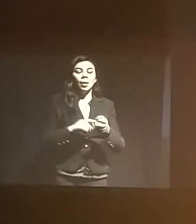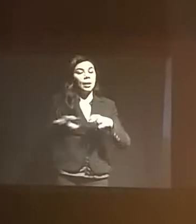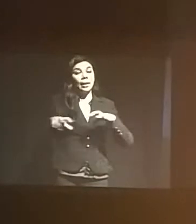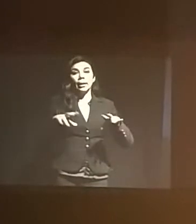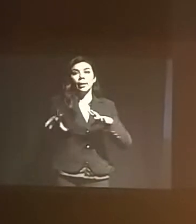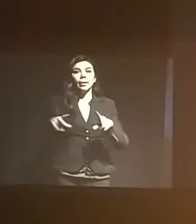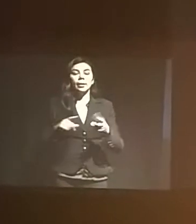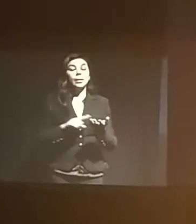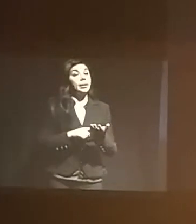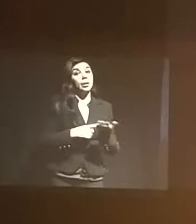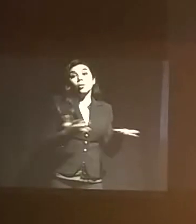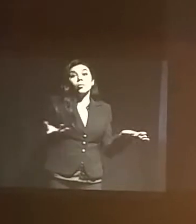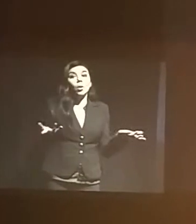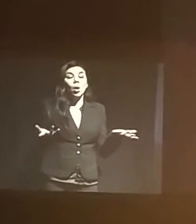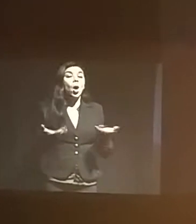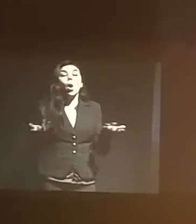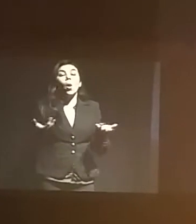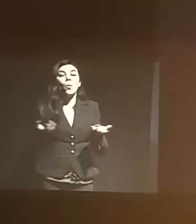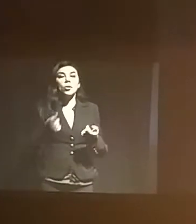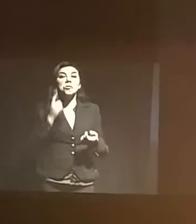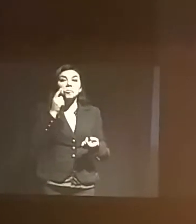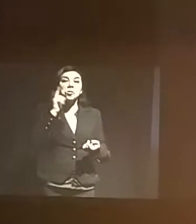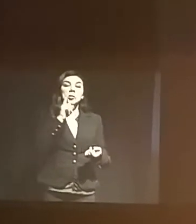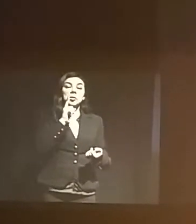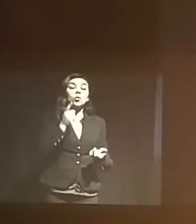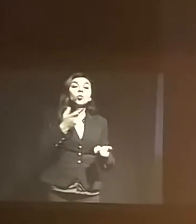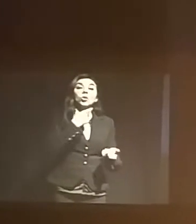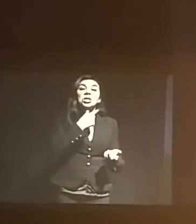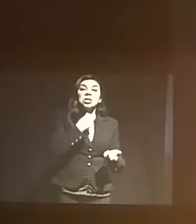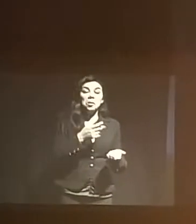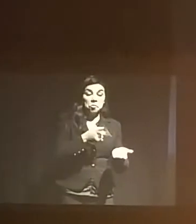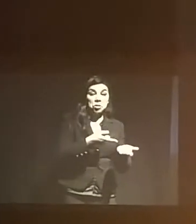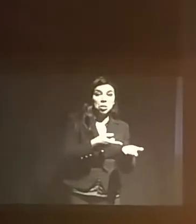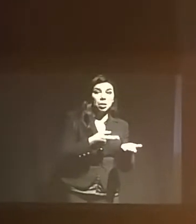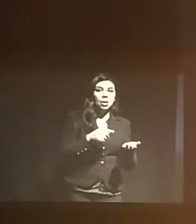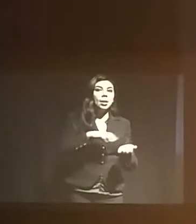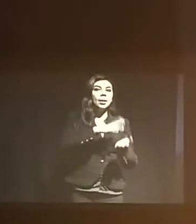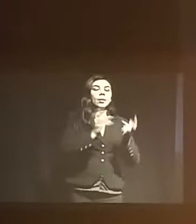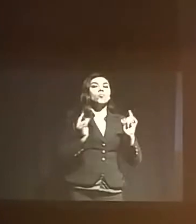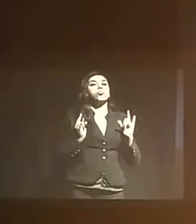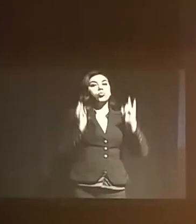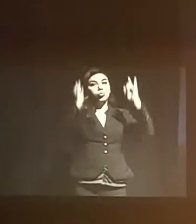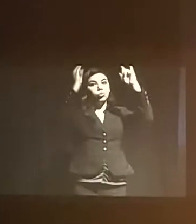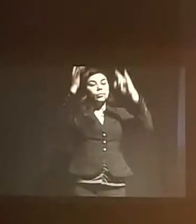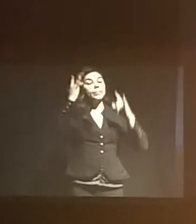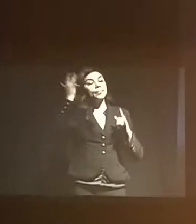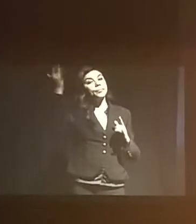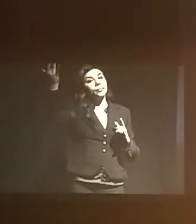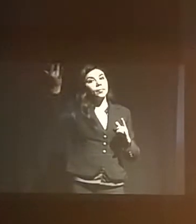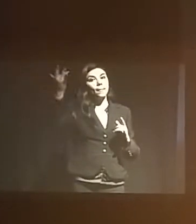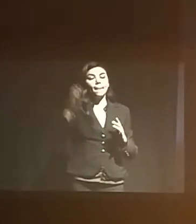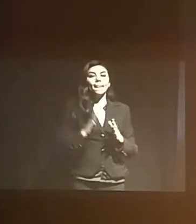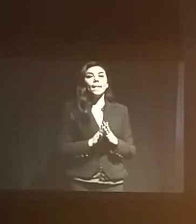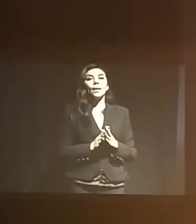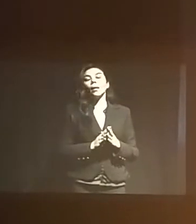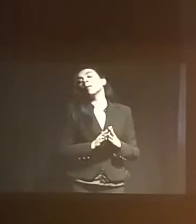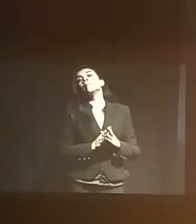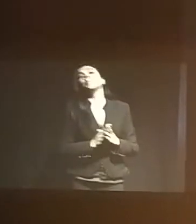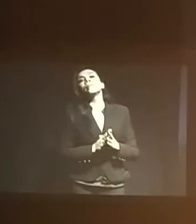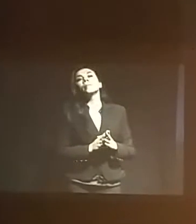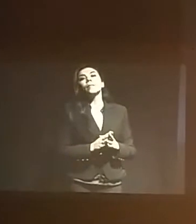quieras ponerle, la vivienda inteligente, el edificio inteligente, que está también sonando mucho, tiene